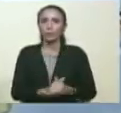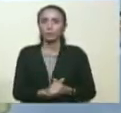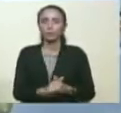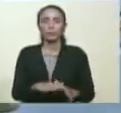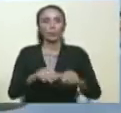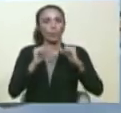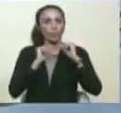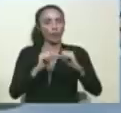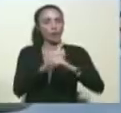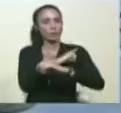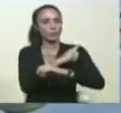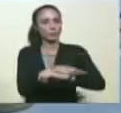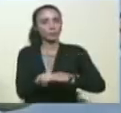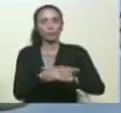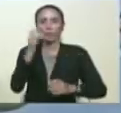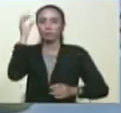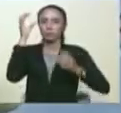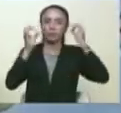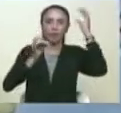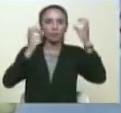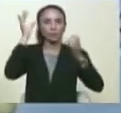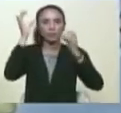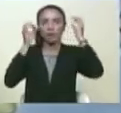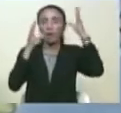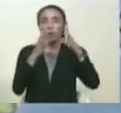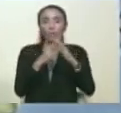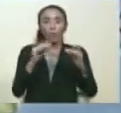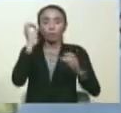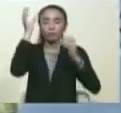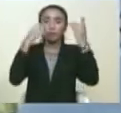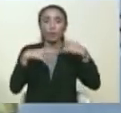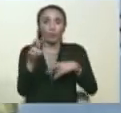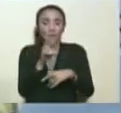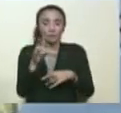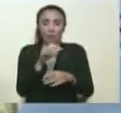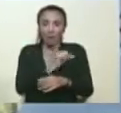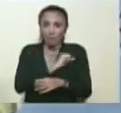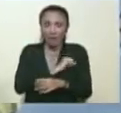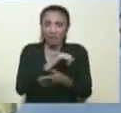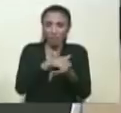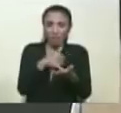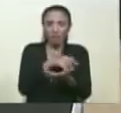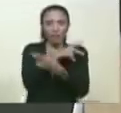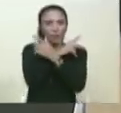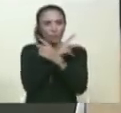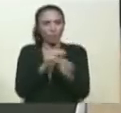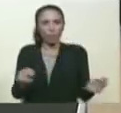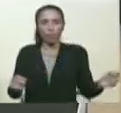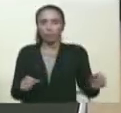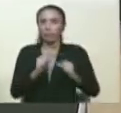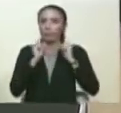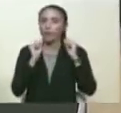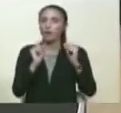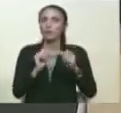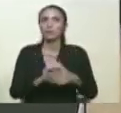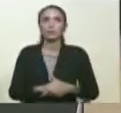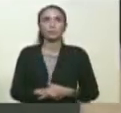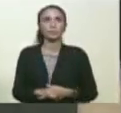poder, con nuestra creatividad, con nuestra innovación. Venezuela no se rinde, no se le rinde a nadie.